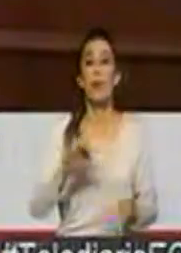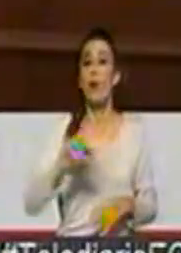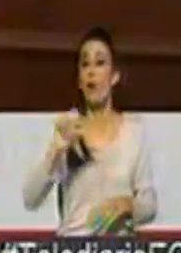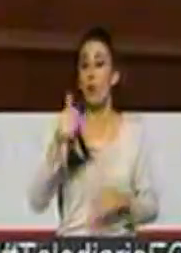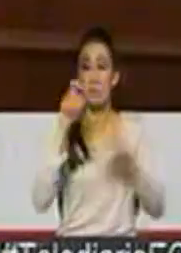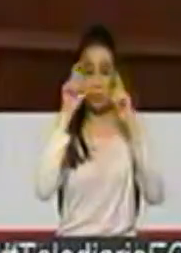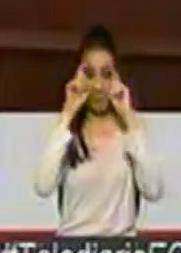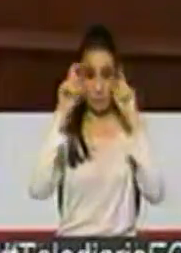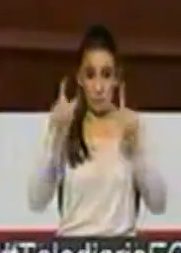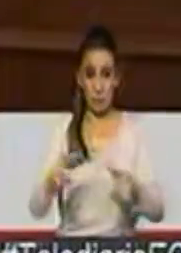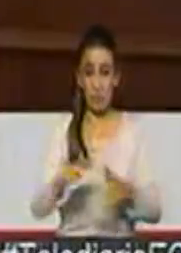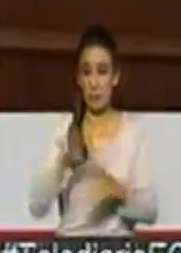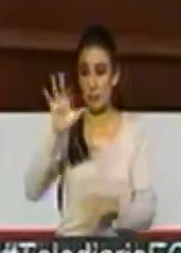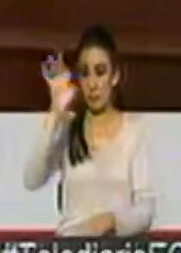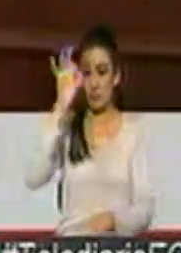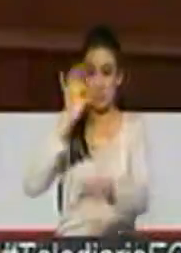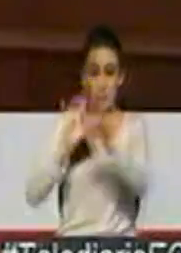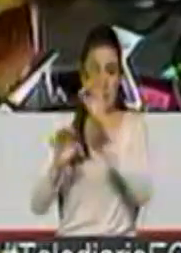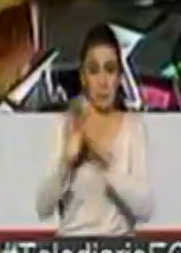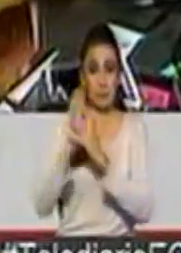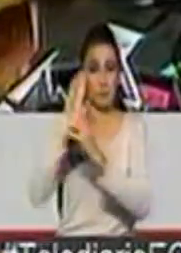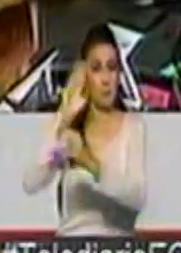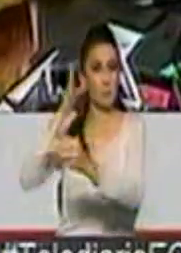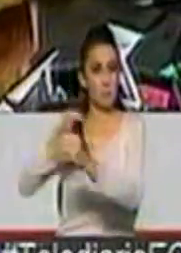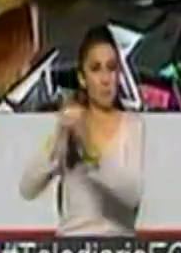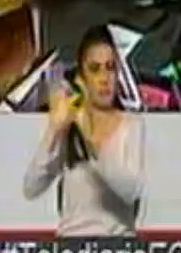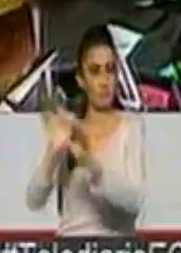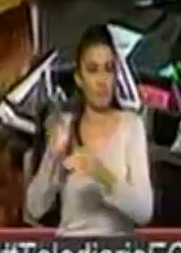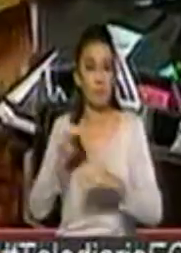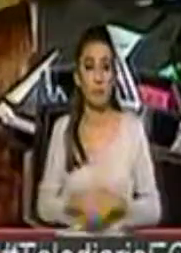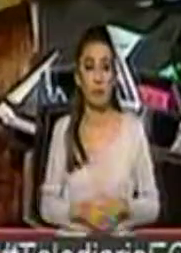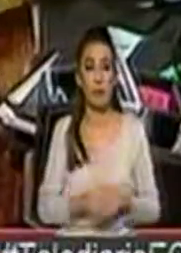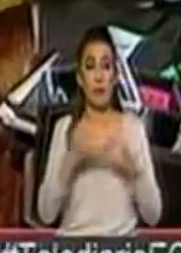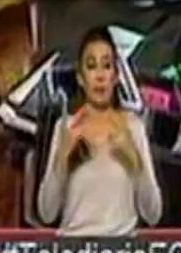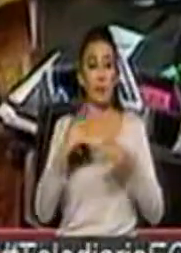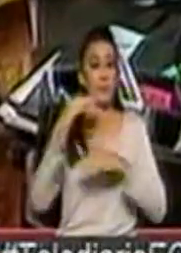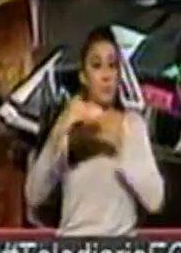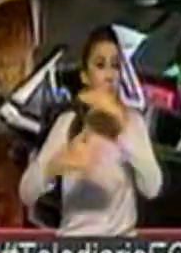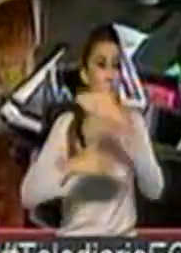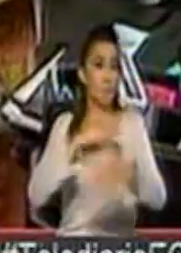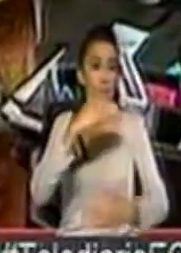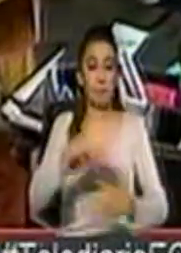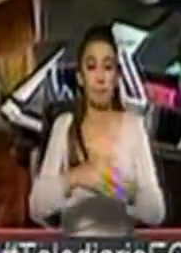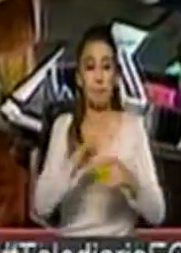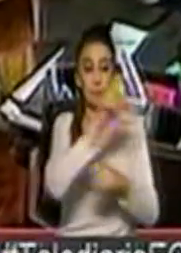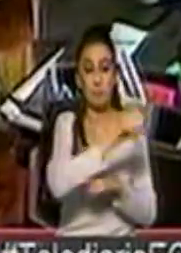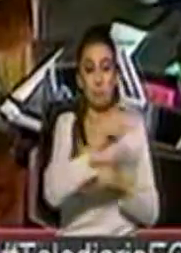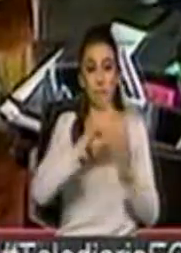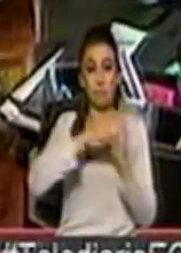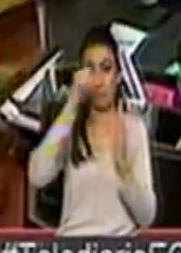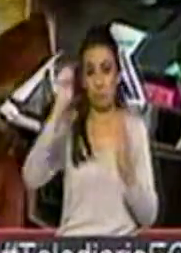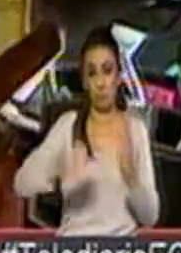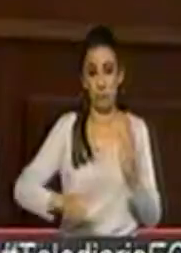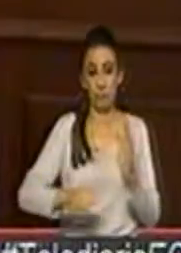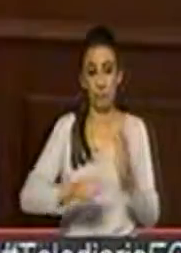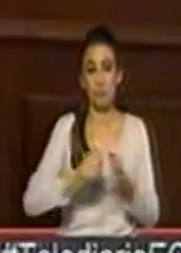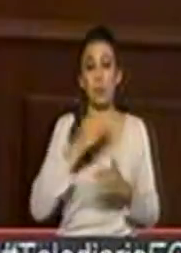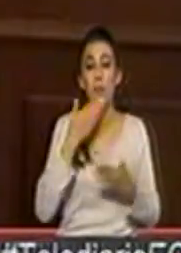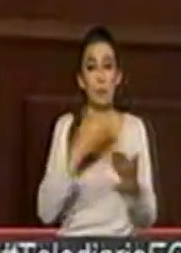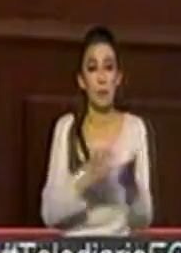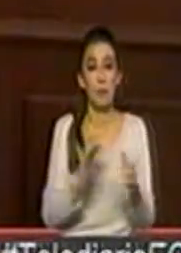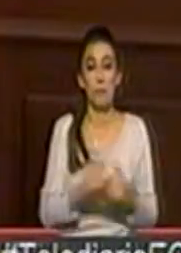fiscales, sean designados objetivamente. Plantea además que dichos operadores de justicia tengan un ámbito nacional de actuación. Por